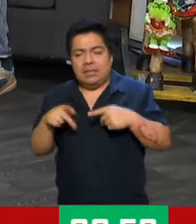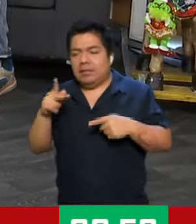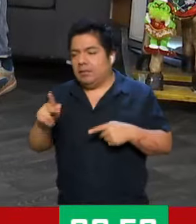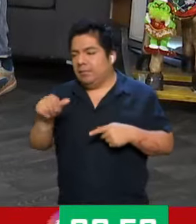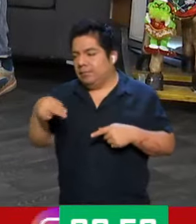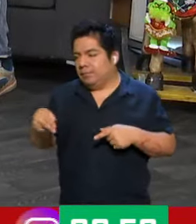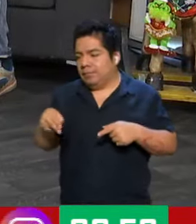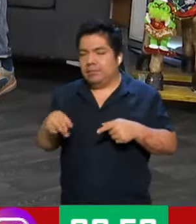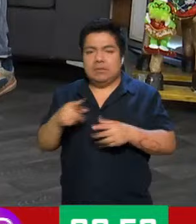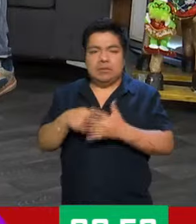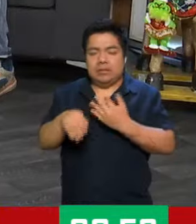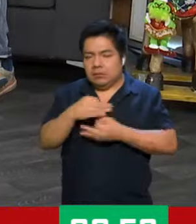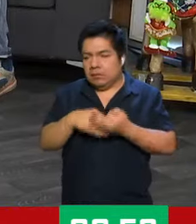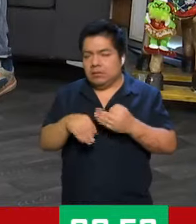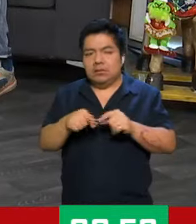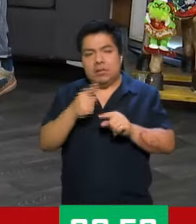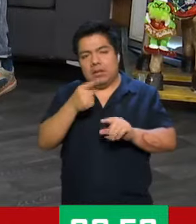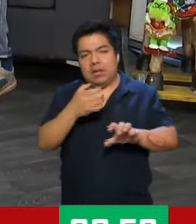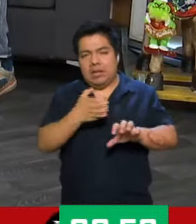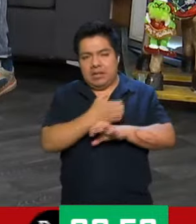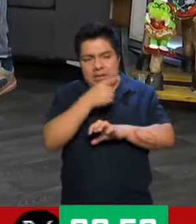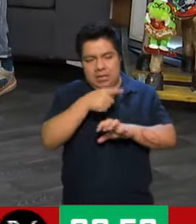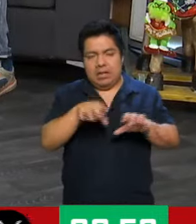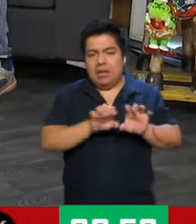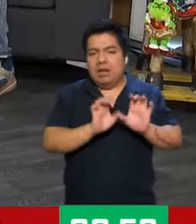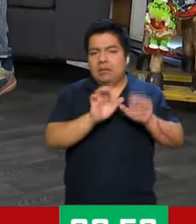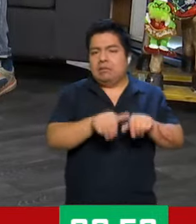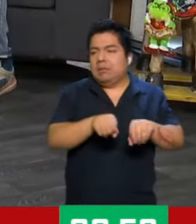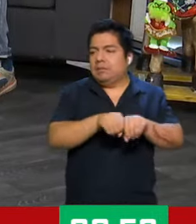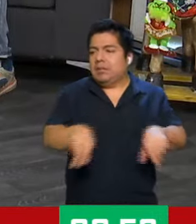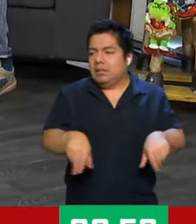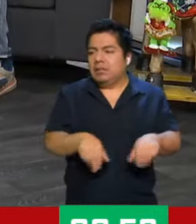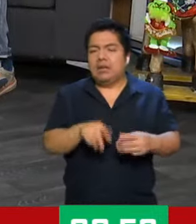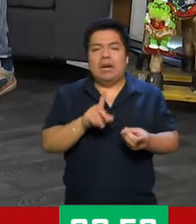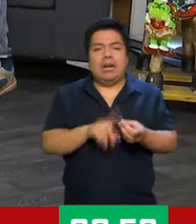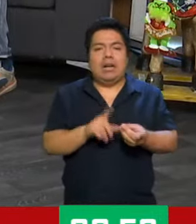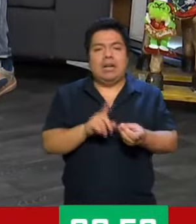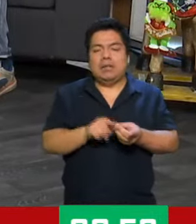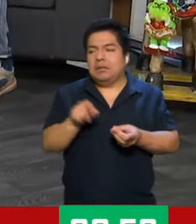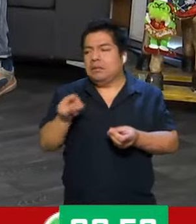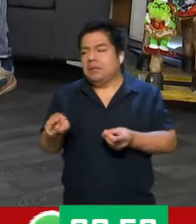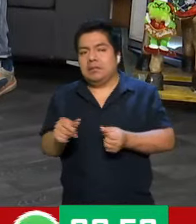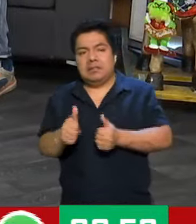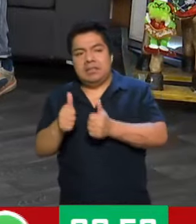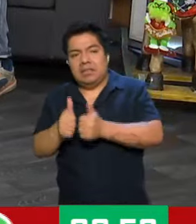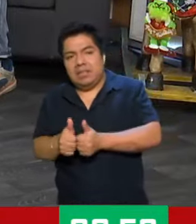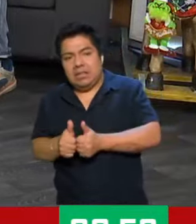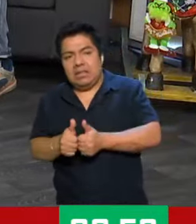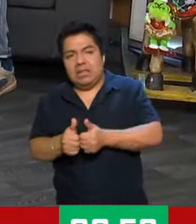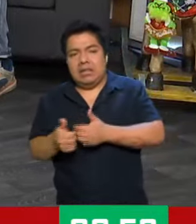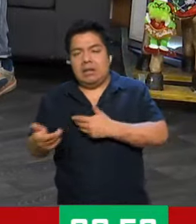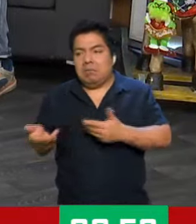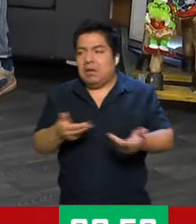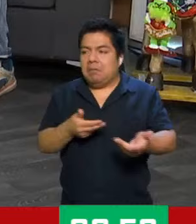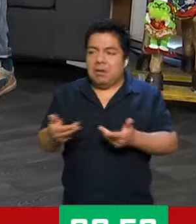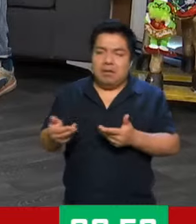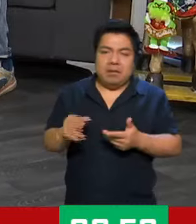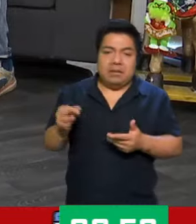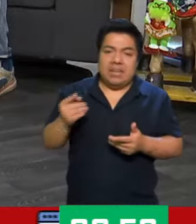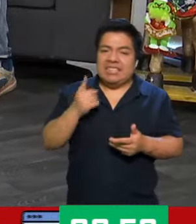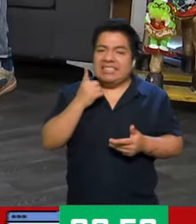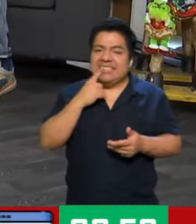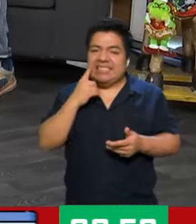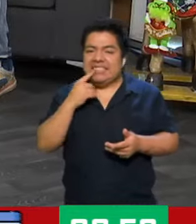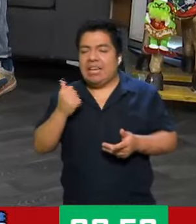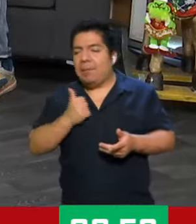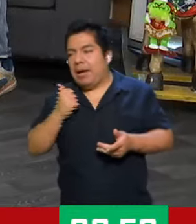Ya perdieron el primer estado, el registro. ¿A dónde se irían o seguirán ahí? No, finalmente seguirán lucrando, seguirán buscando y